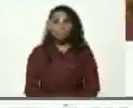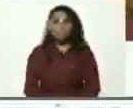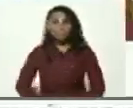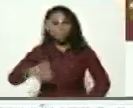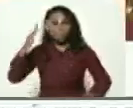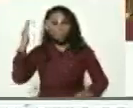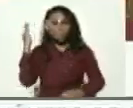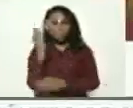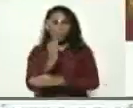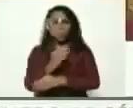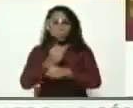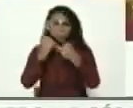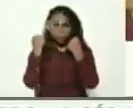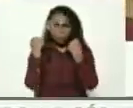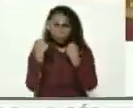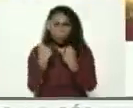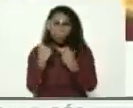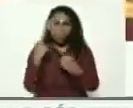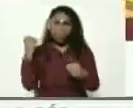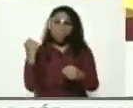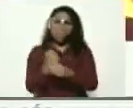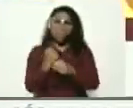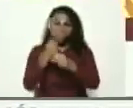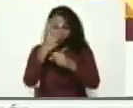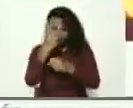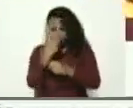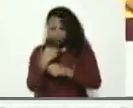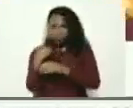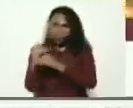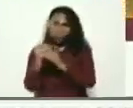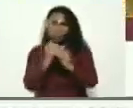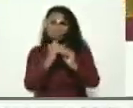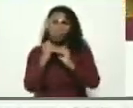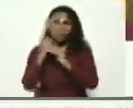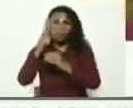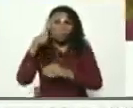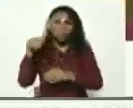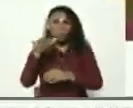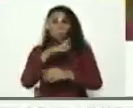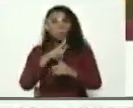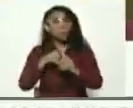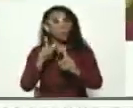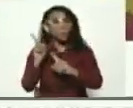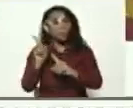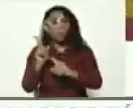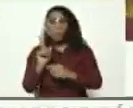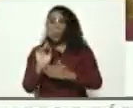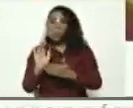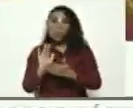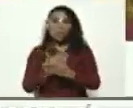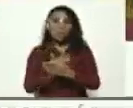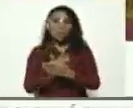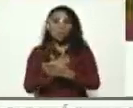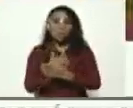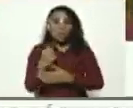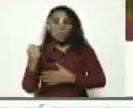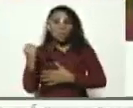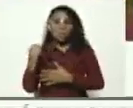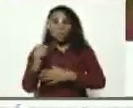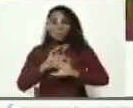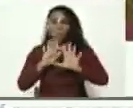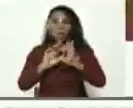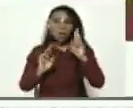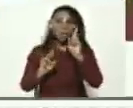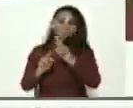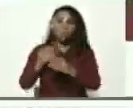Sentencia duramente los anhelos ciegos y legítimos de igualdad del pueblo, pero eso no le quita lo bailado. Ya lo vimos en la Carta